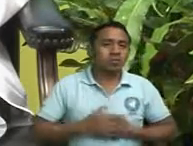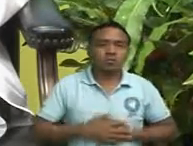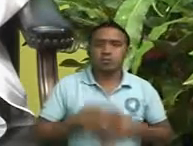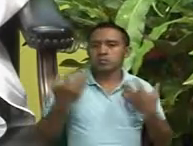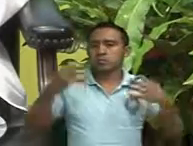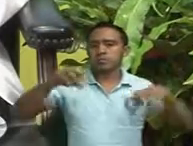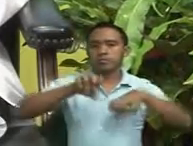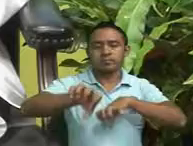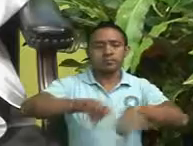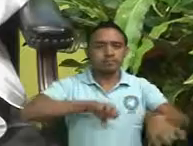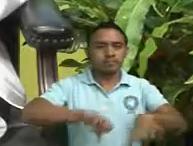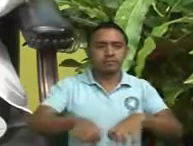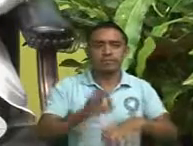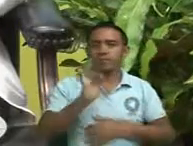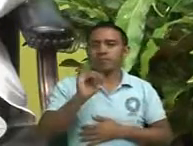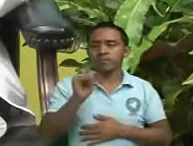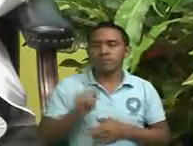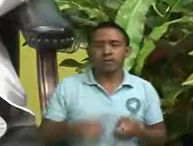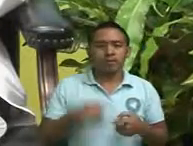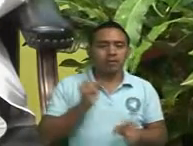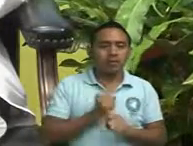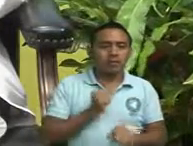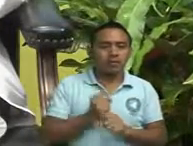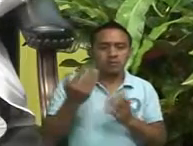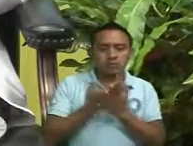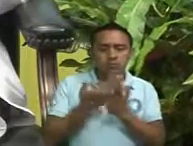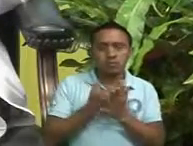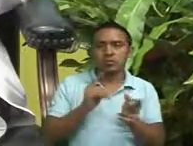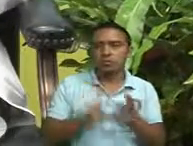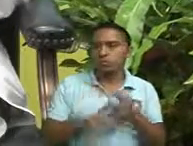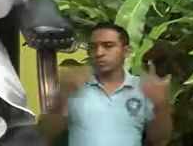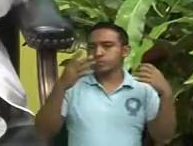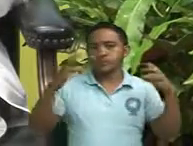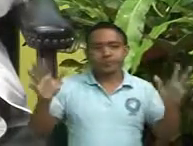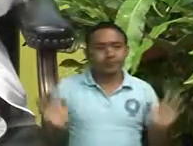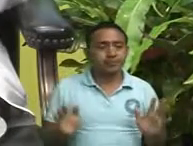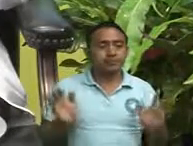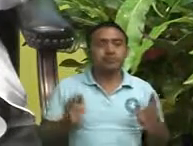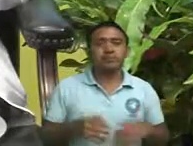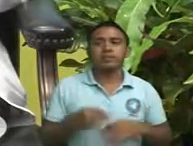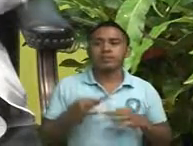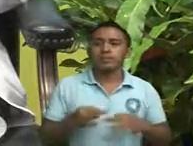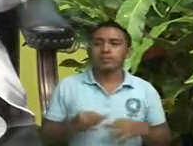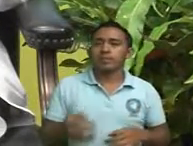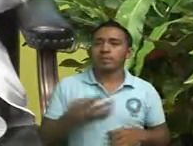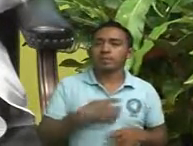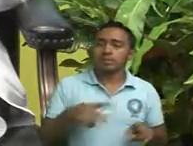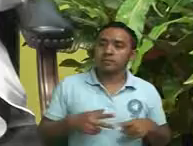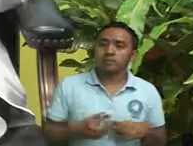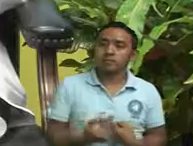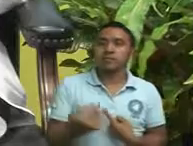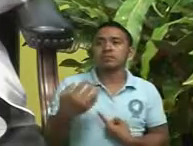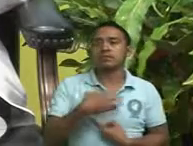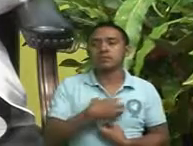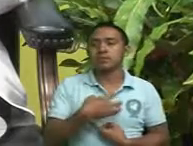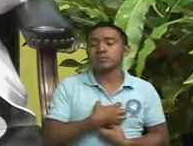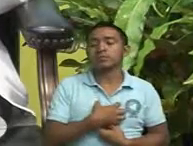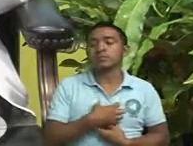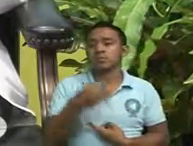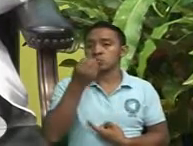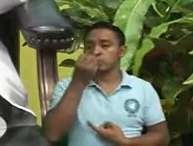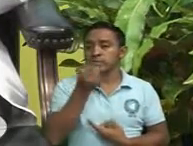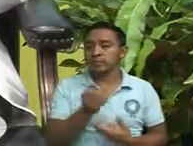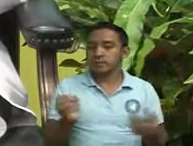cualquier actividad física que tengas, trabajar, estudiar, cualquier actividad física, el inicio es con el